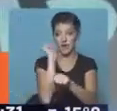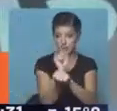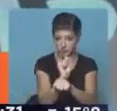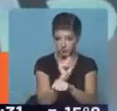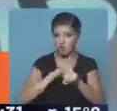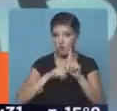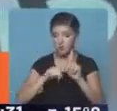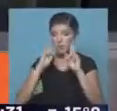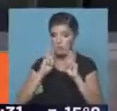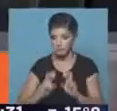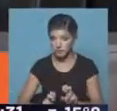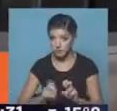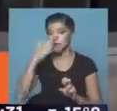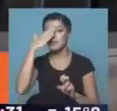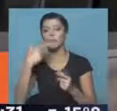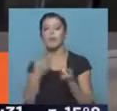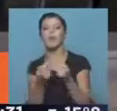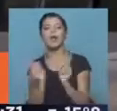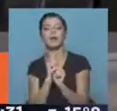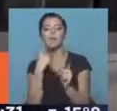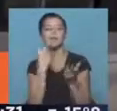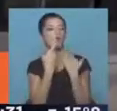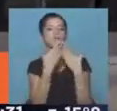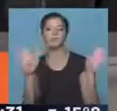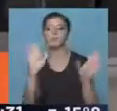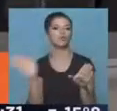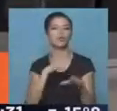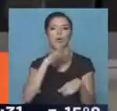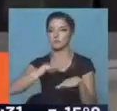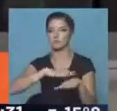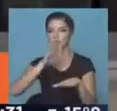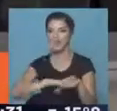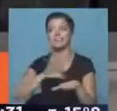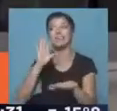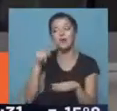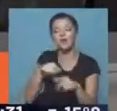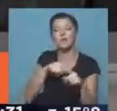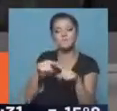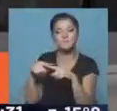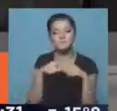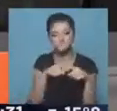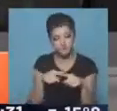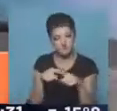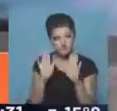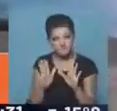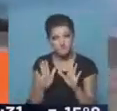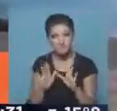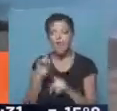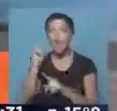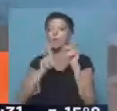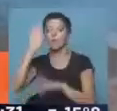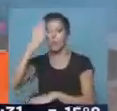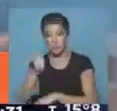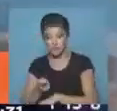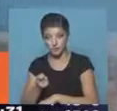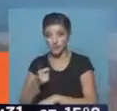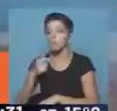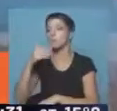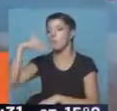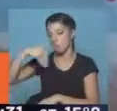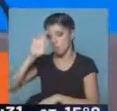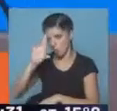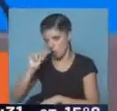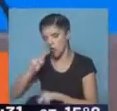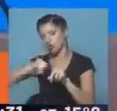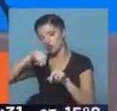cual la Cámara lo absolvió de todos los cargos, digamos. Que es algo que se está empezando a discutir mucho en Brasil, que es la utilización de algunos jueces, no solo de Moro, pero de